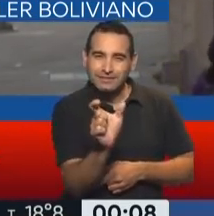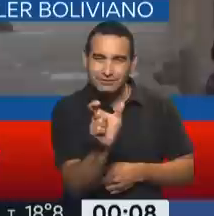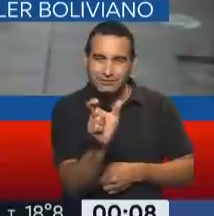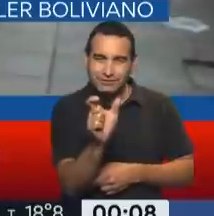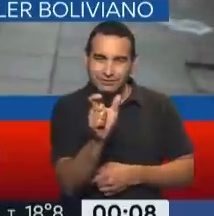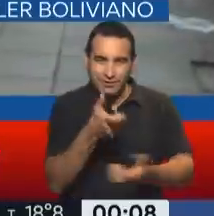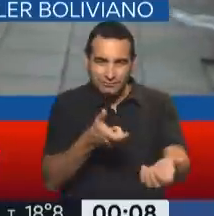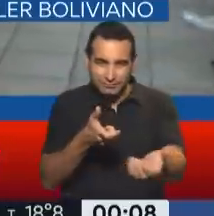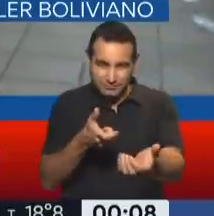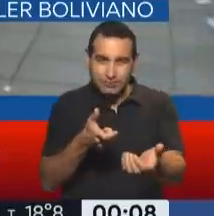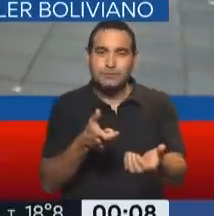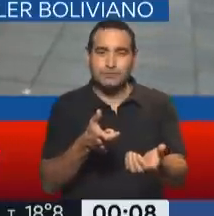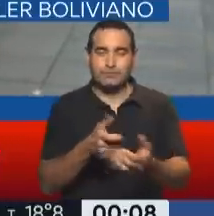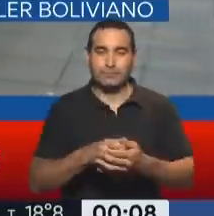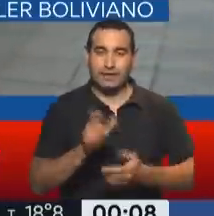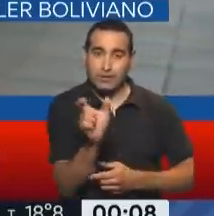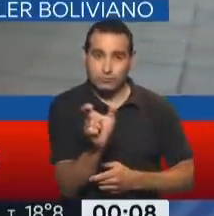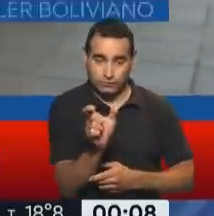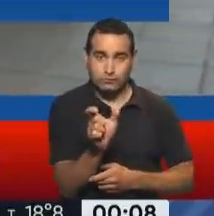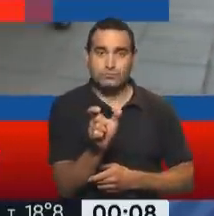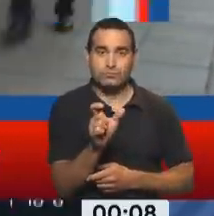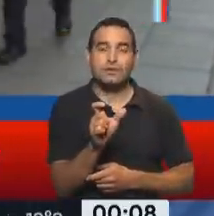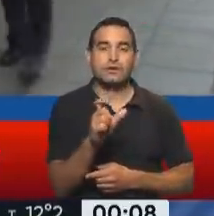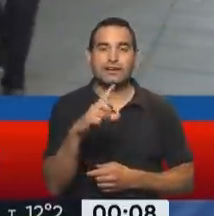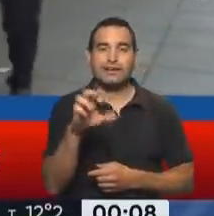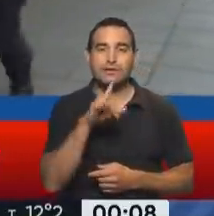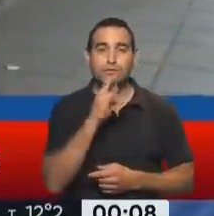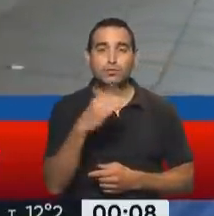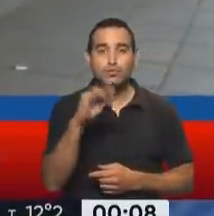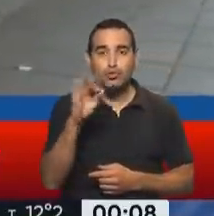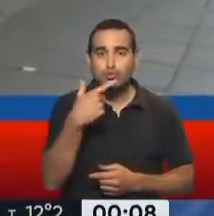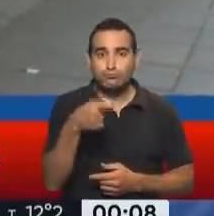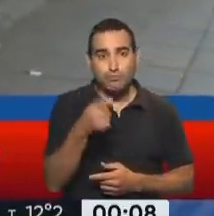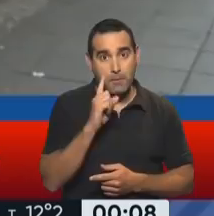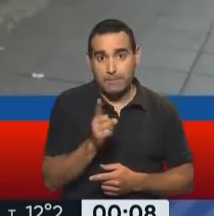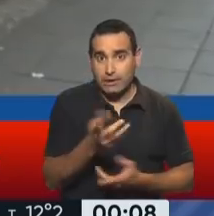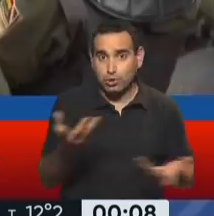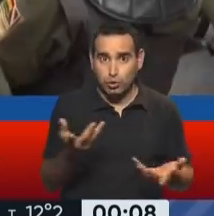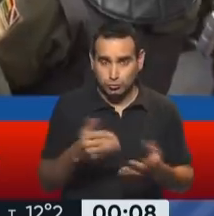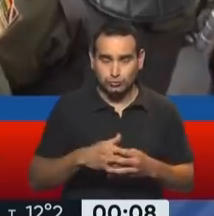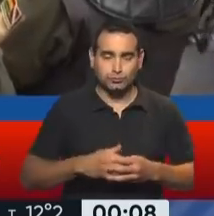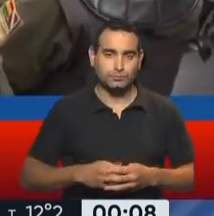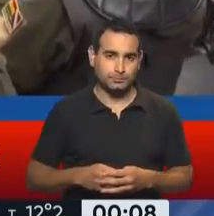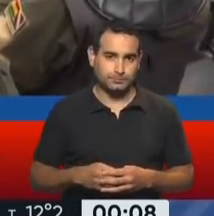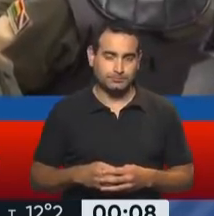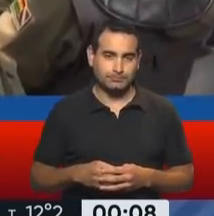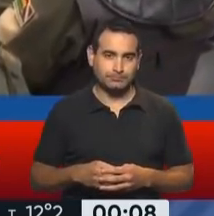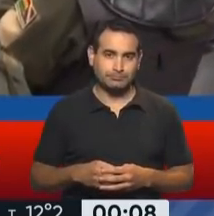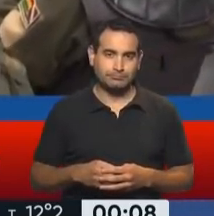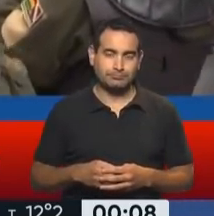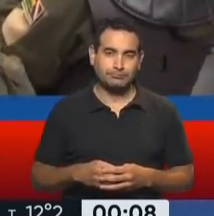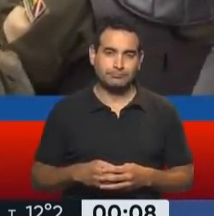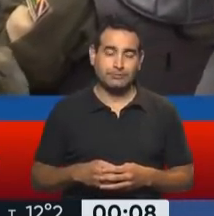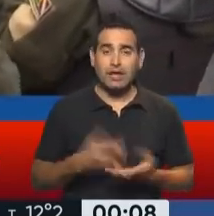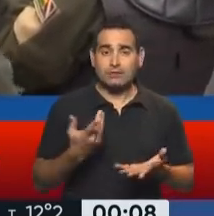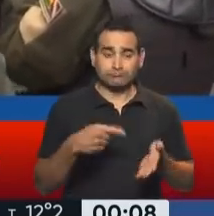cartuchos, ¿no?, de munición que eventualmente podría ser letal o no letal, ¿no?